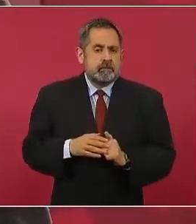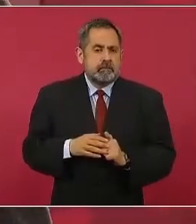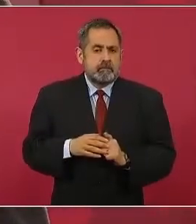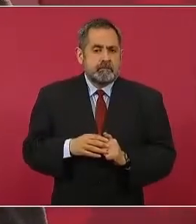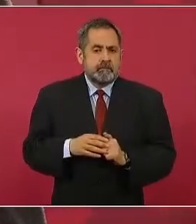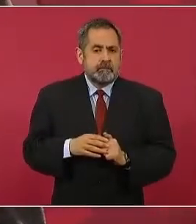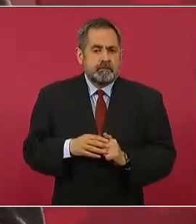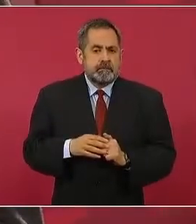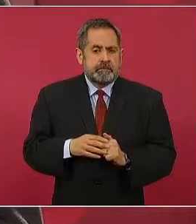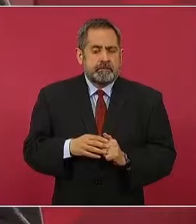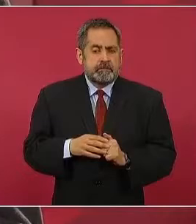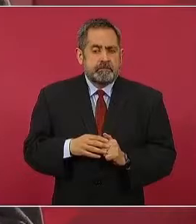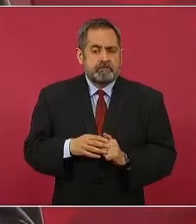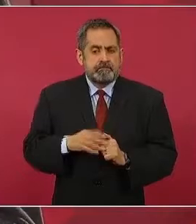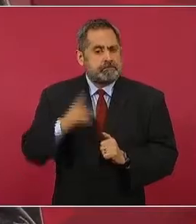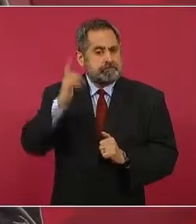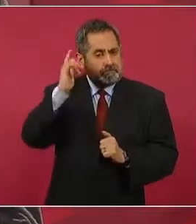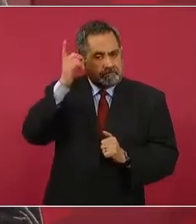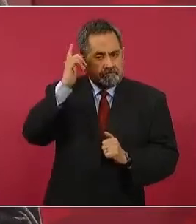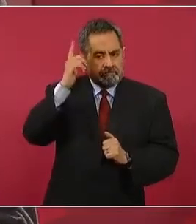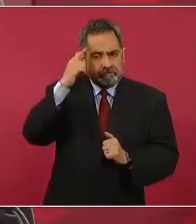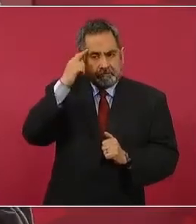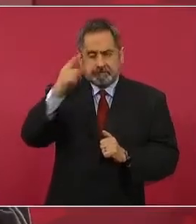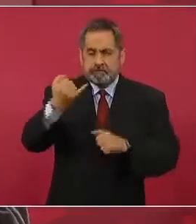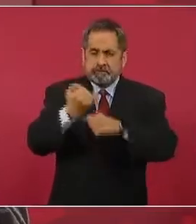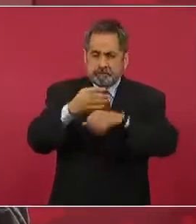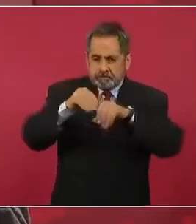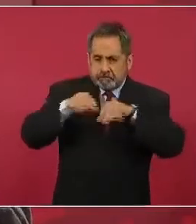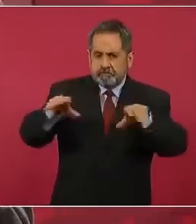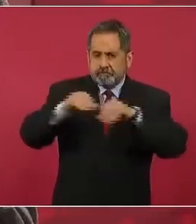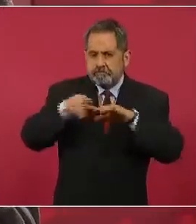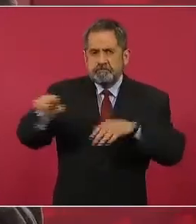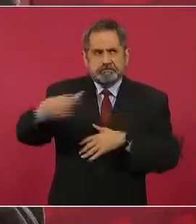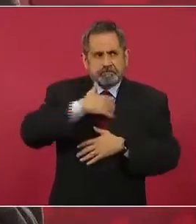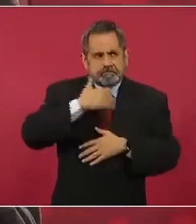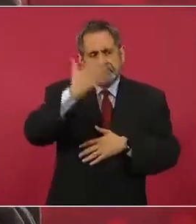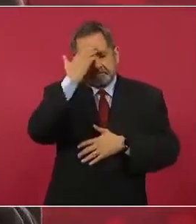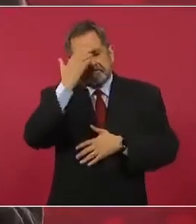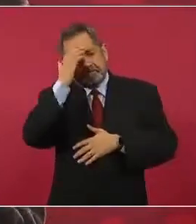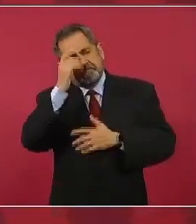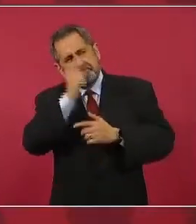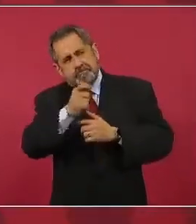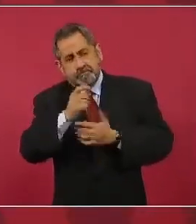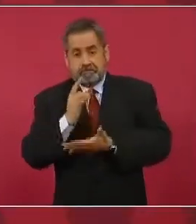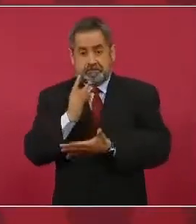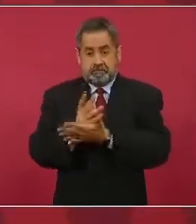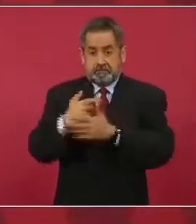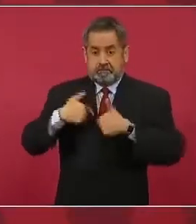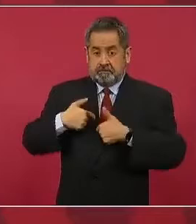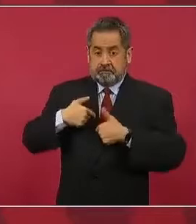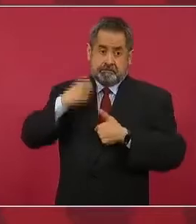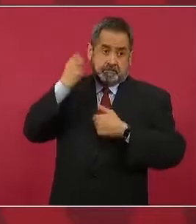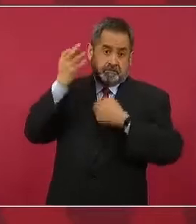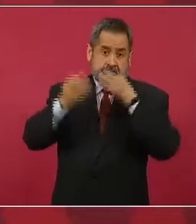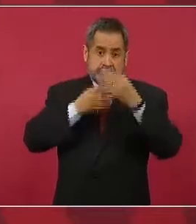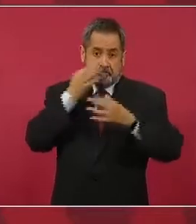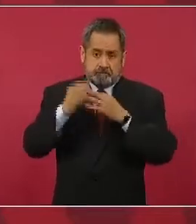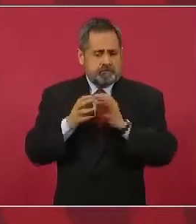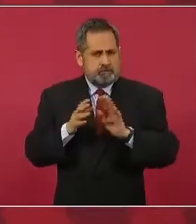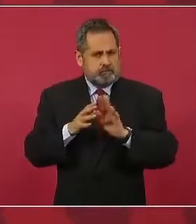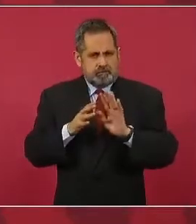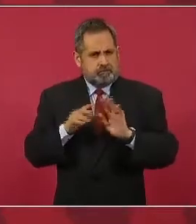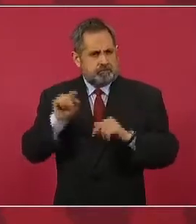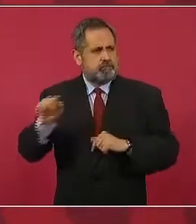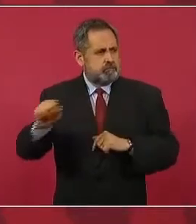Entonces, ¿por qué hablo de esto? Para que no se desanimen hay que seguir luchando,